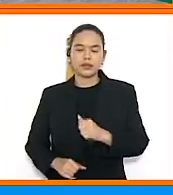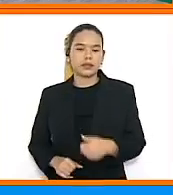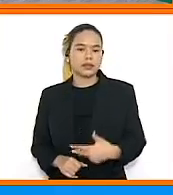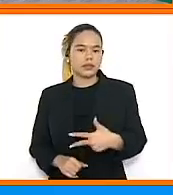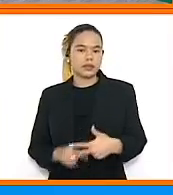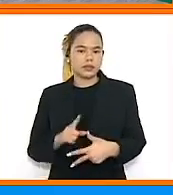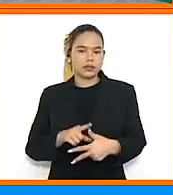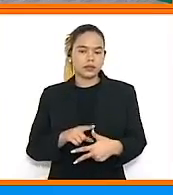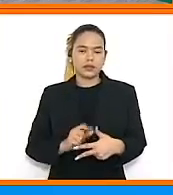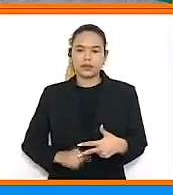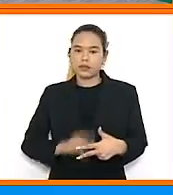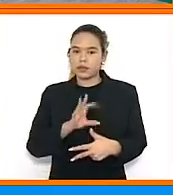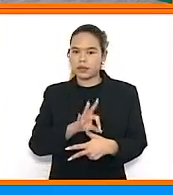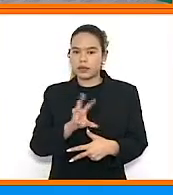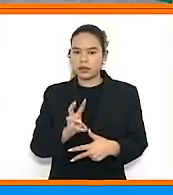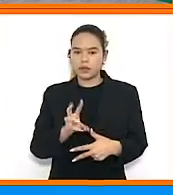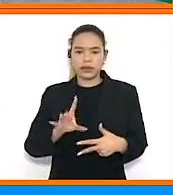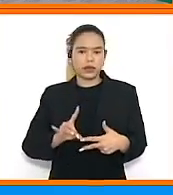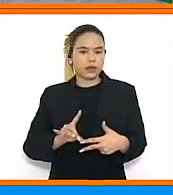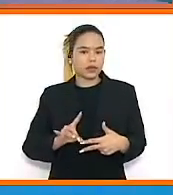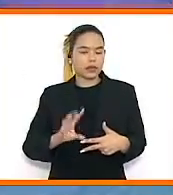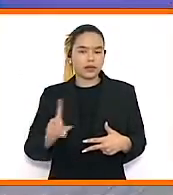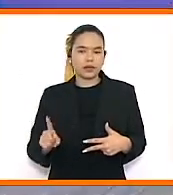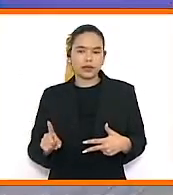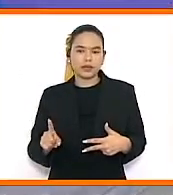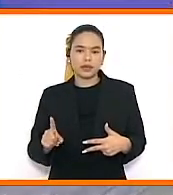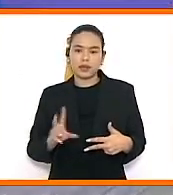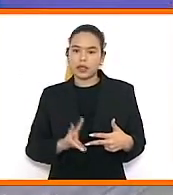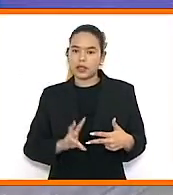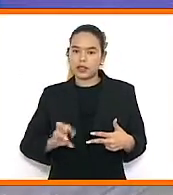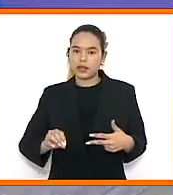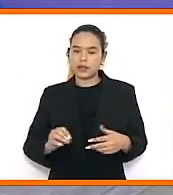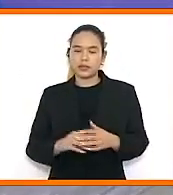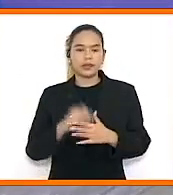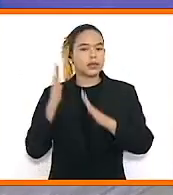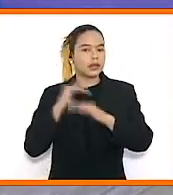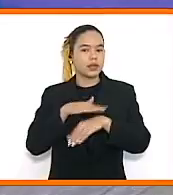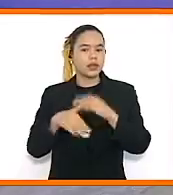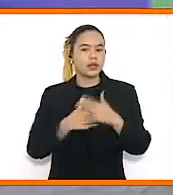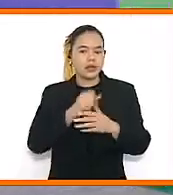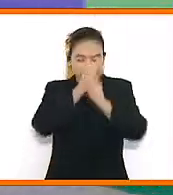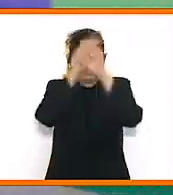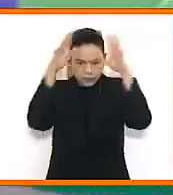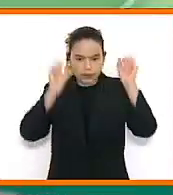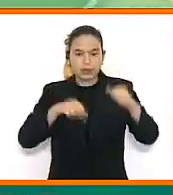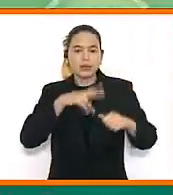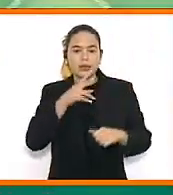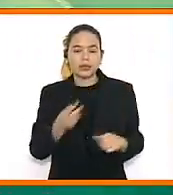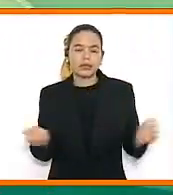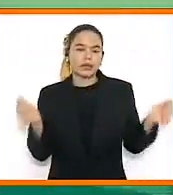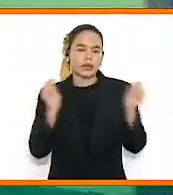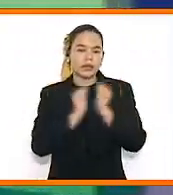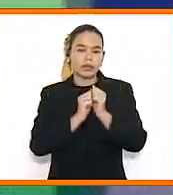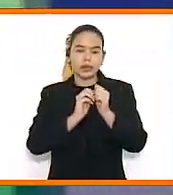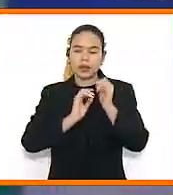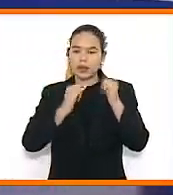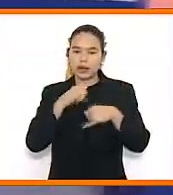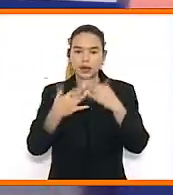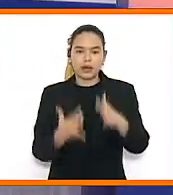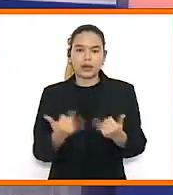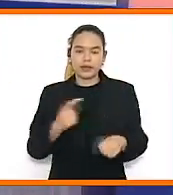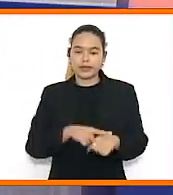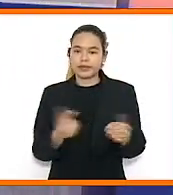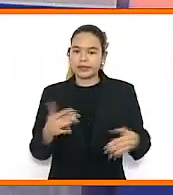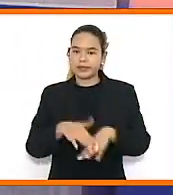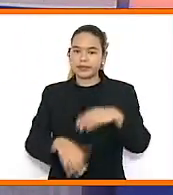son 96, 81 y 70. Espero que cada uno de tus sueños se haga realidad. Querido jugador, nuestras